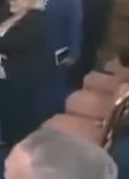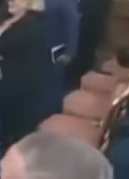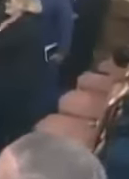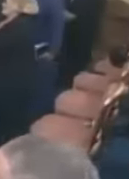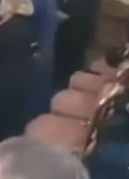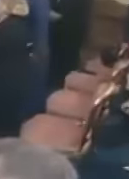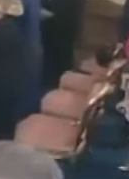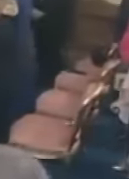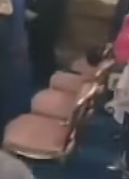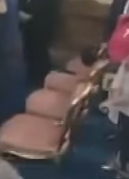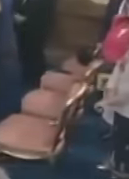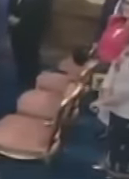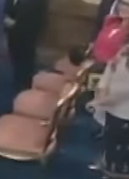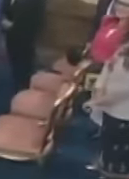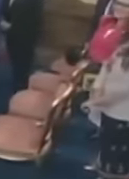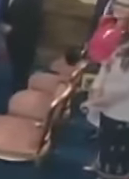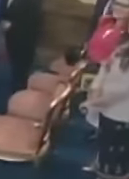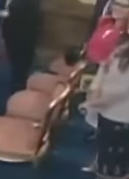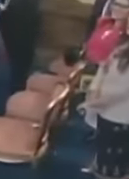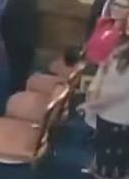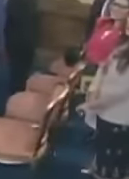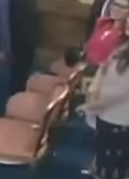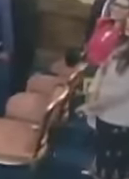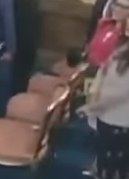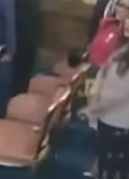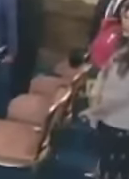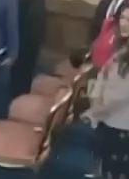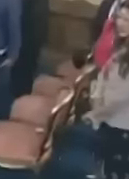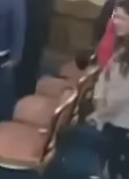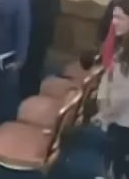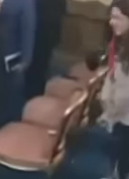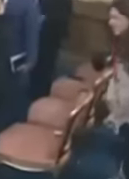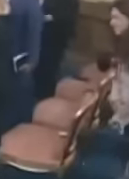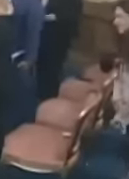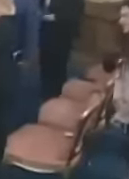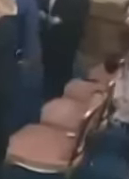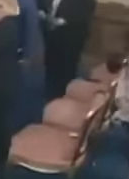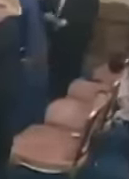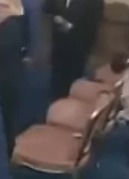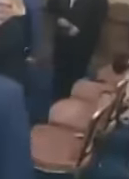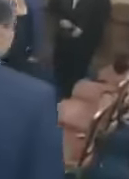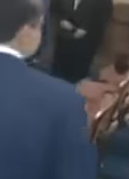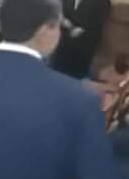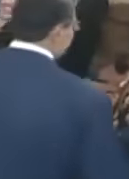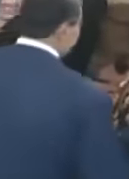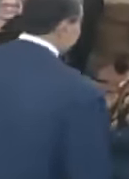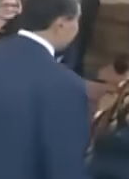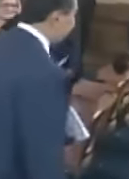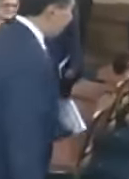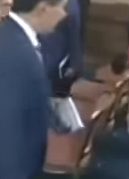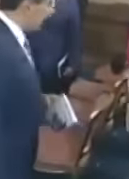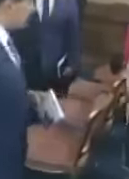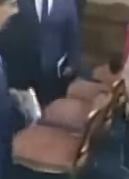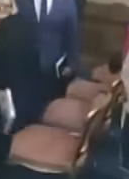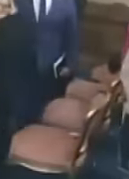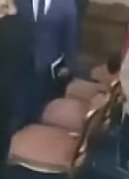une esta causa a todos los venezolanos en la defensa del Esequibo a través del Acuerdo de Ginebra de